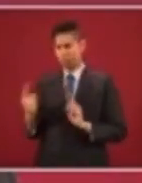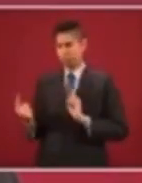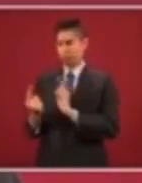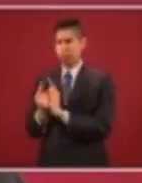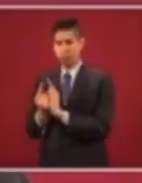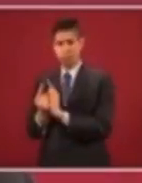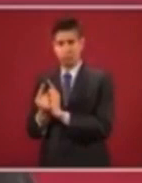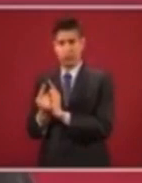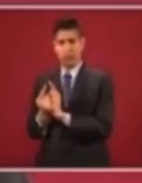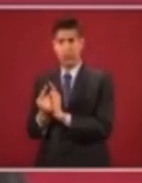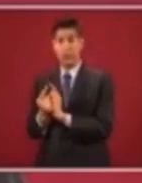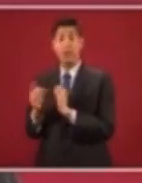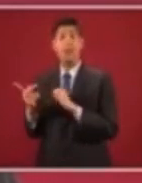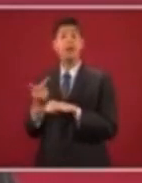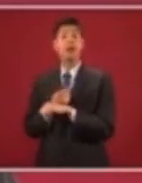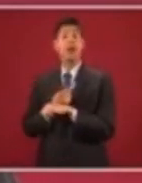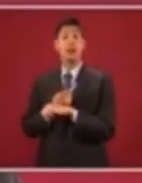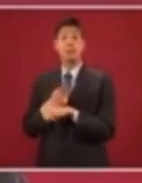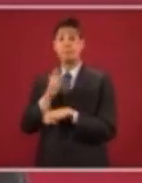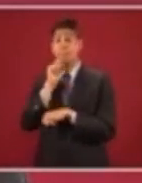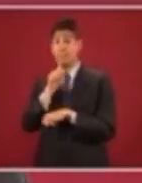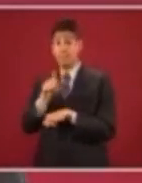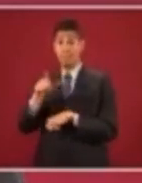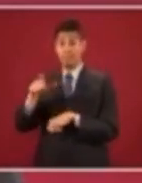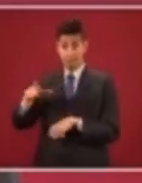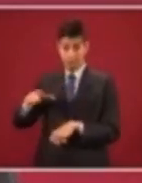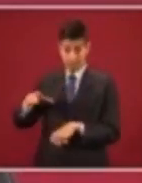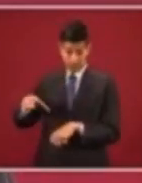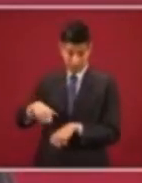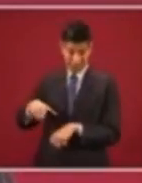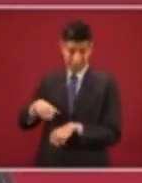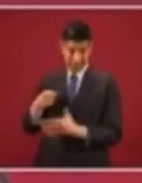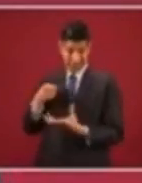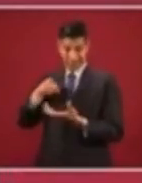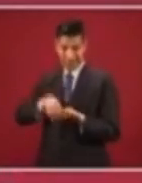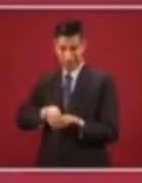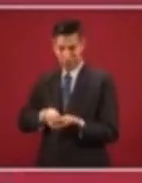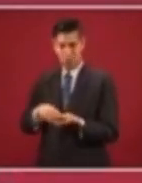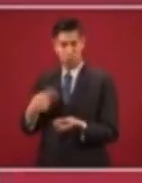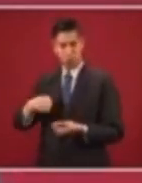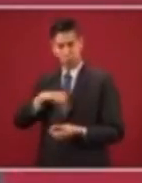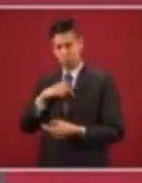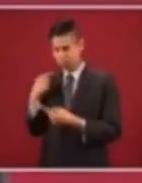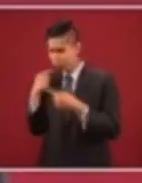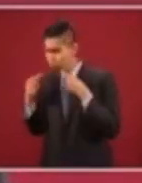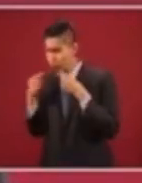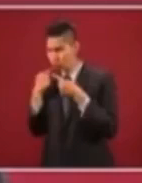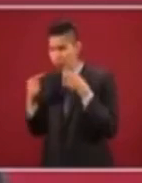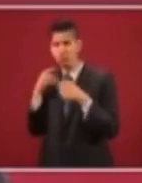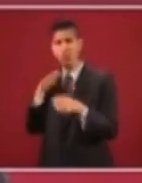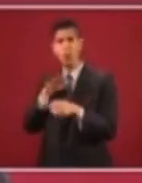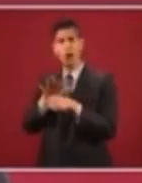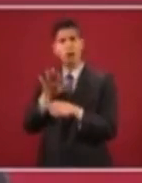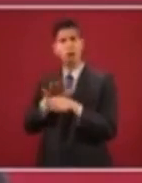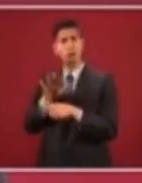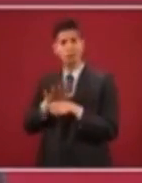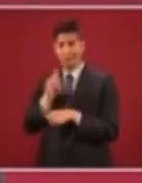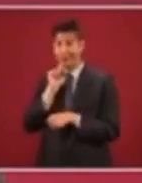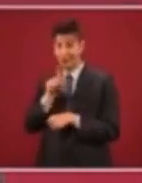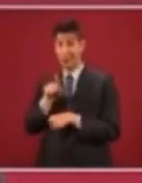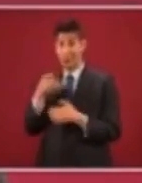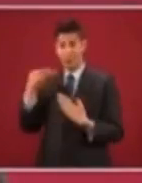esto es una deuda entre partes, donde se va a llevar a cabo un aprovechamiento al banco, con eso se va a